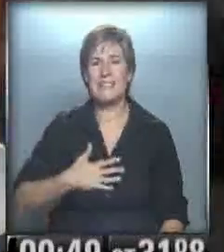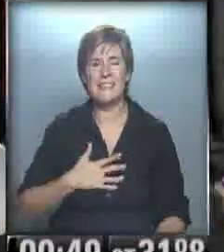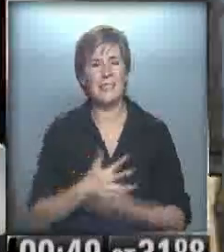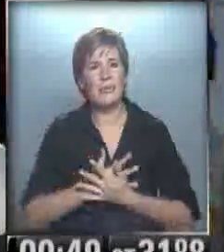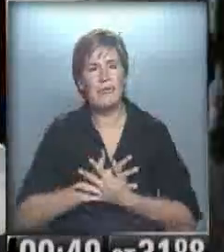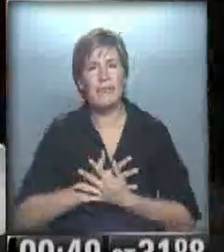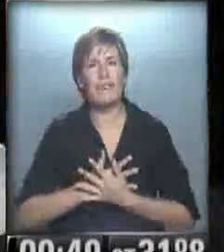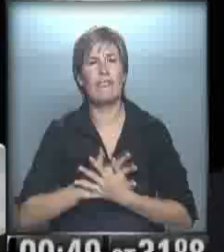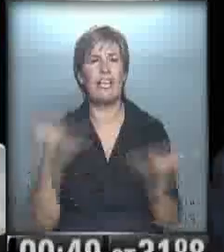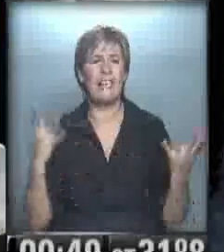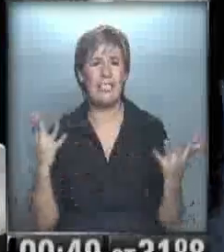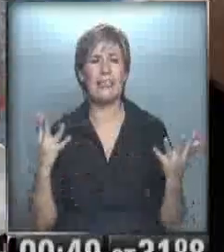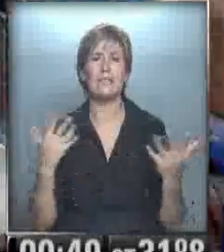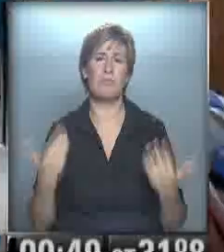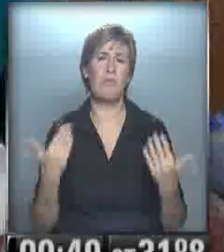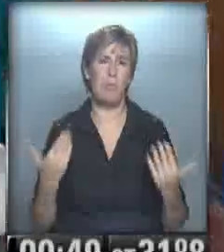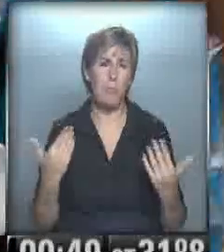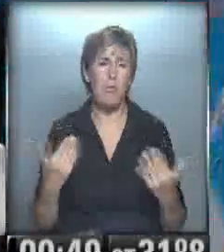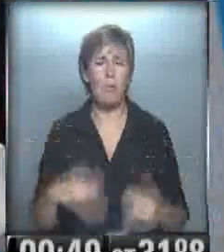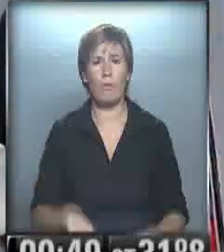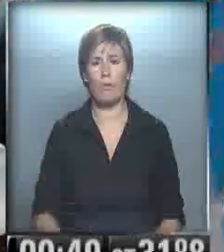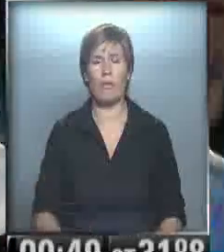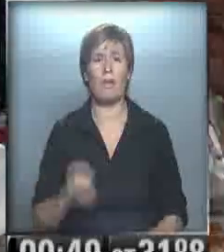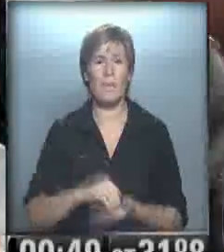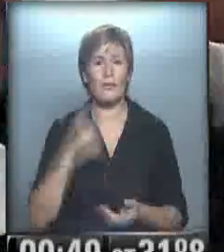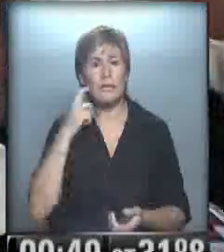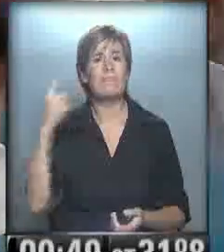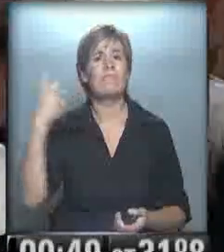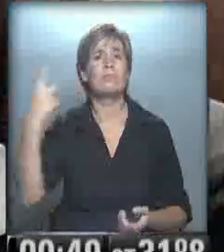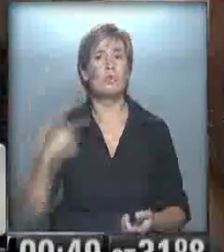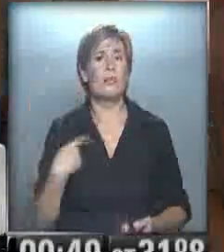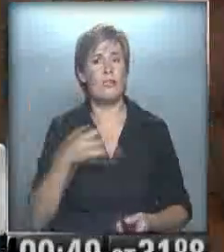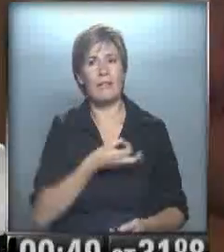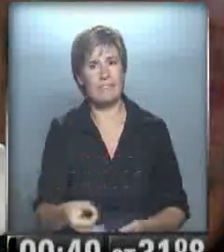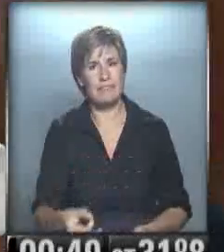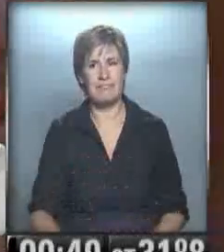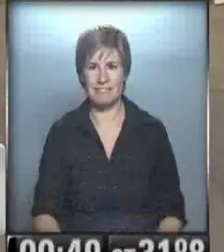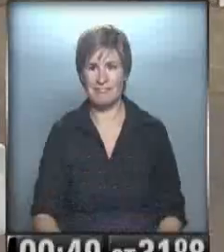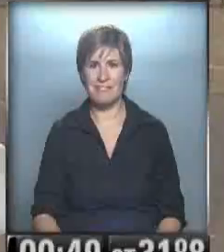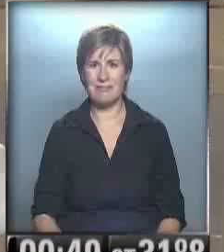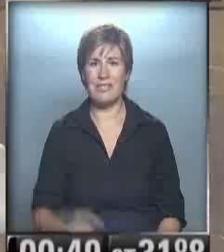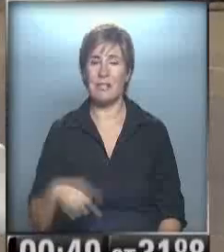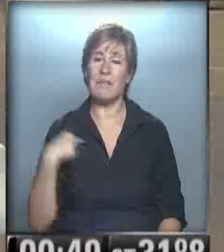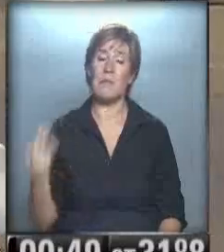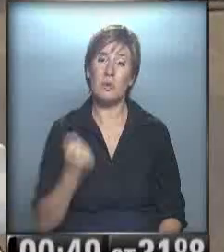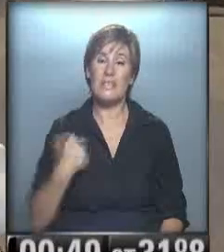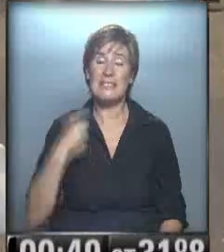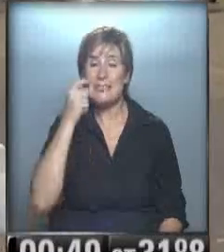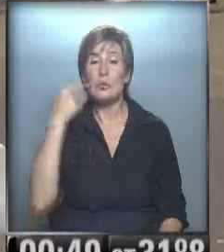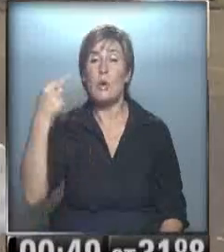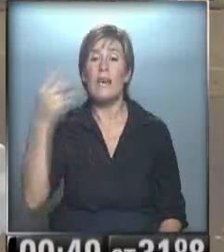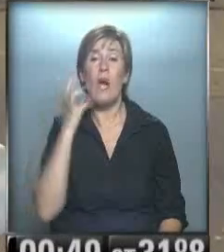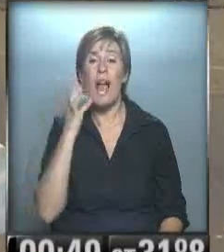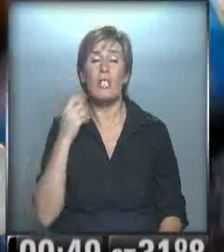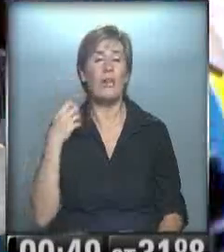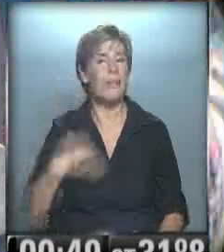de haber podido completar y cumplir con un sueño, que creo que es lo más importante, que los que tengan sueños, que trabajen y que lo persiguen, porque